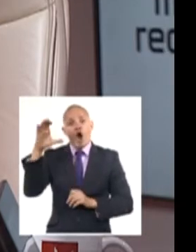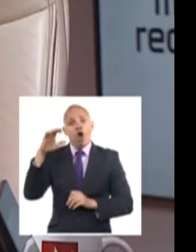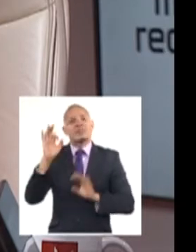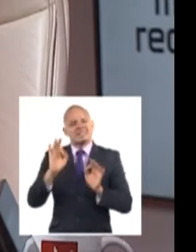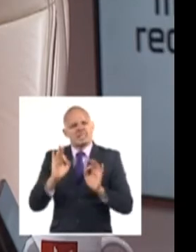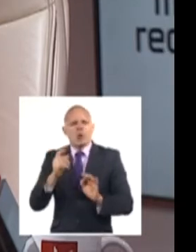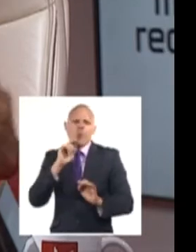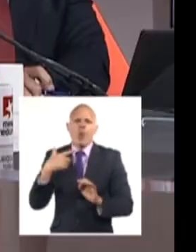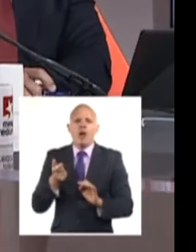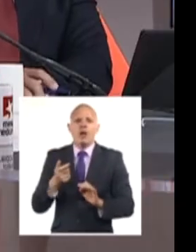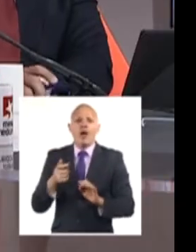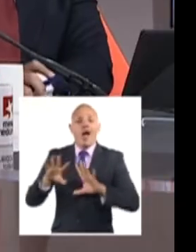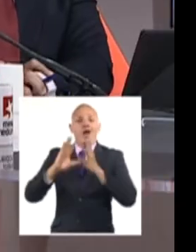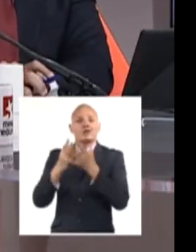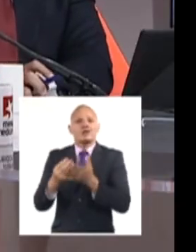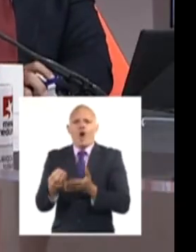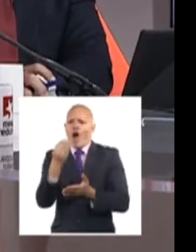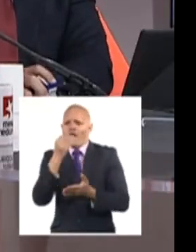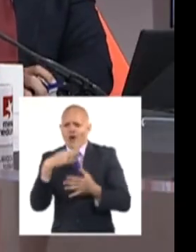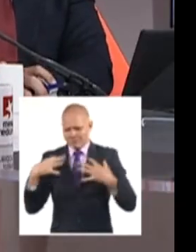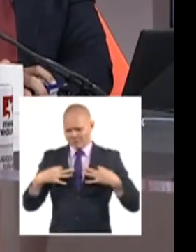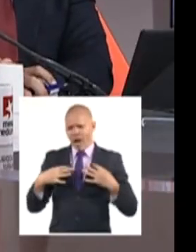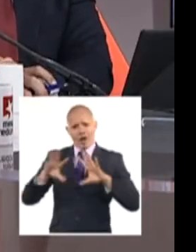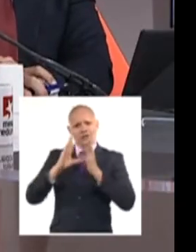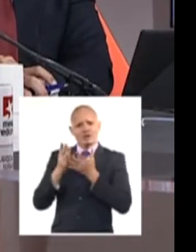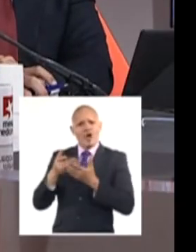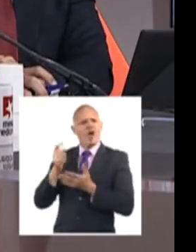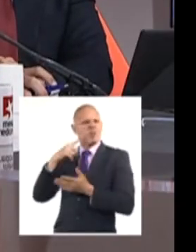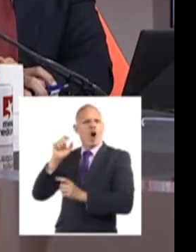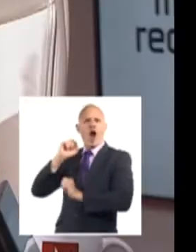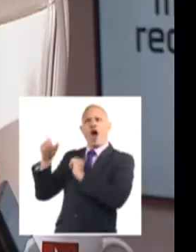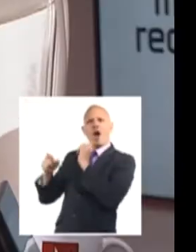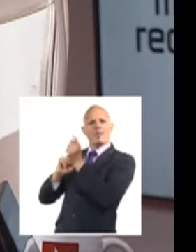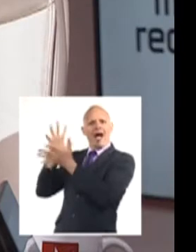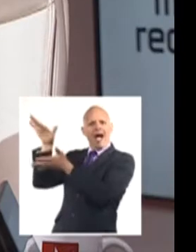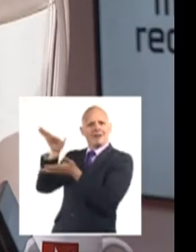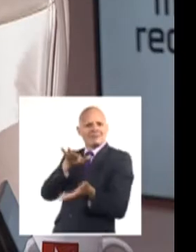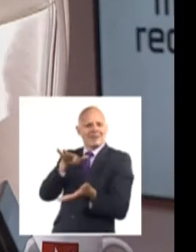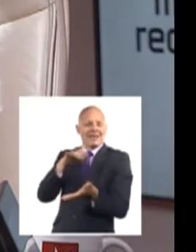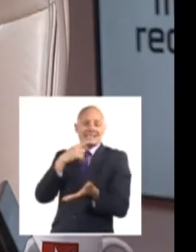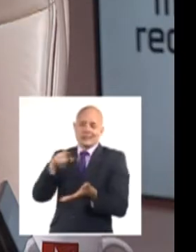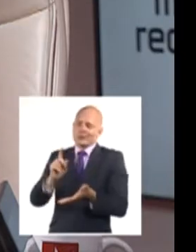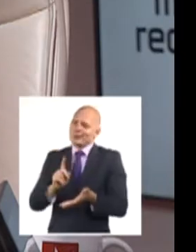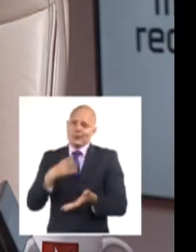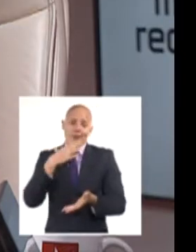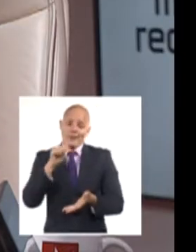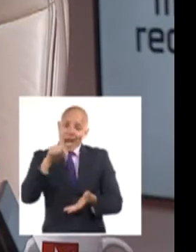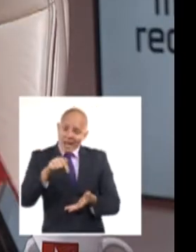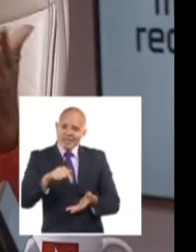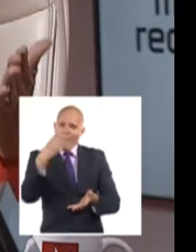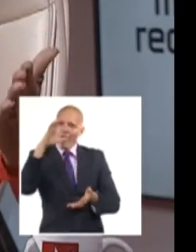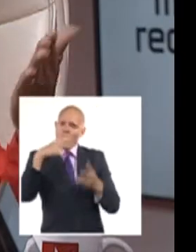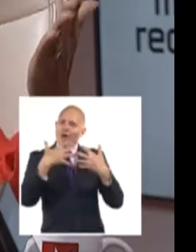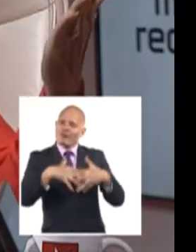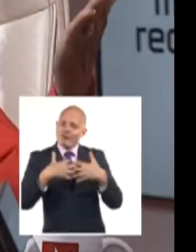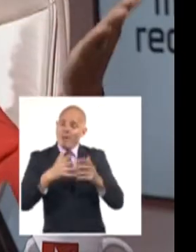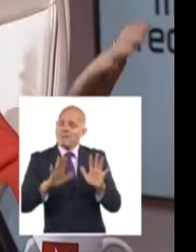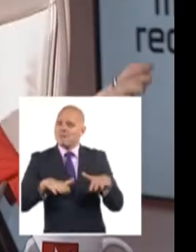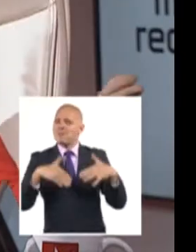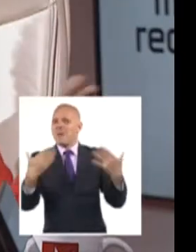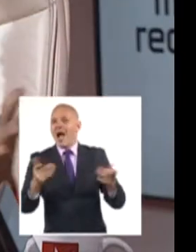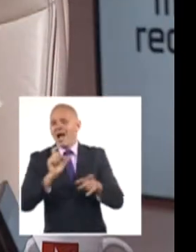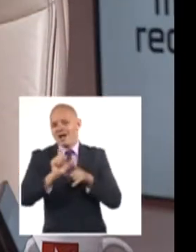y que se haga producir los campos que estoy segura que se que se atendería todo este asunto de la sustitución de los